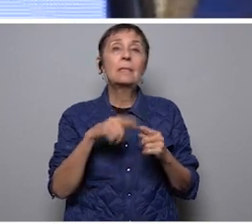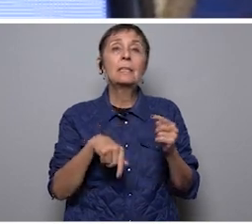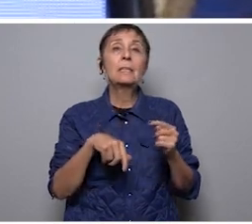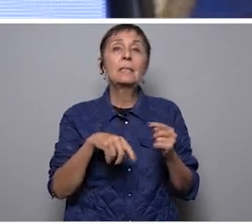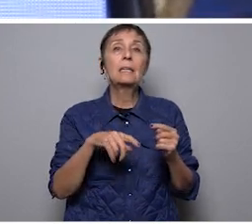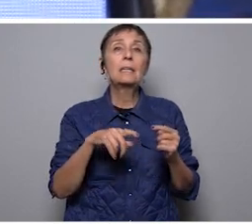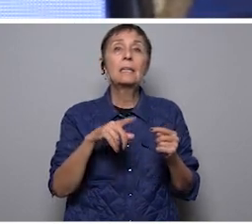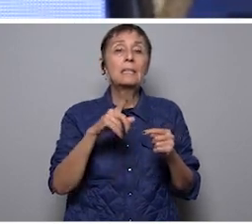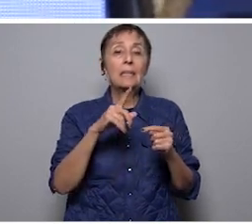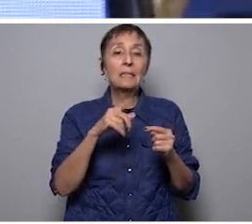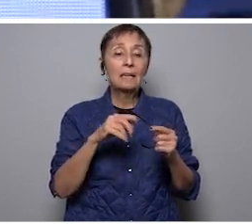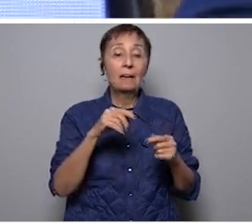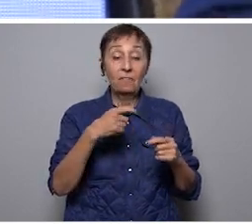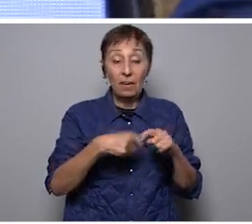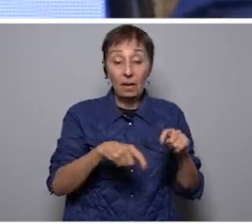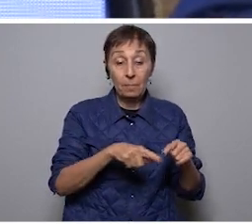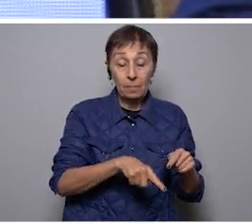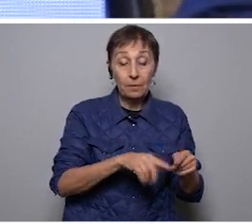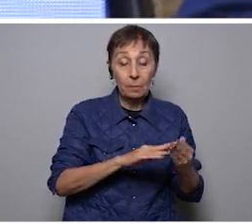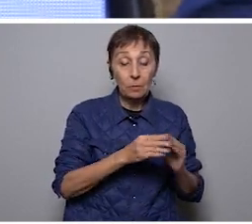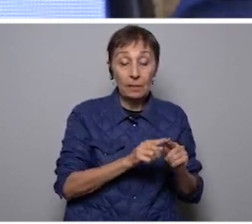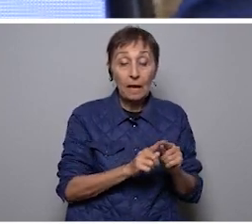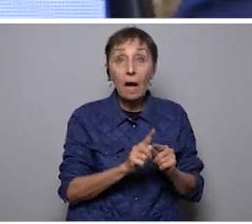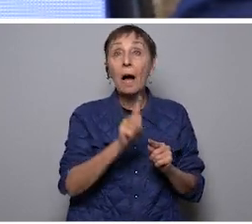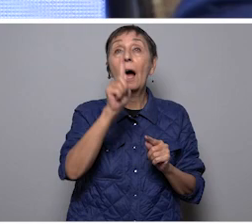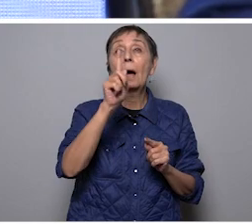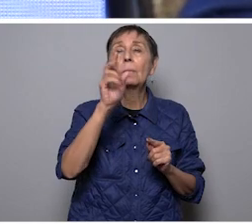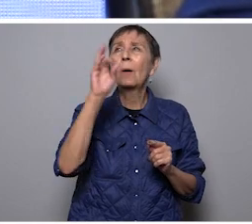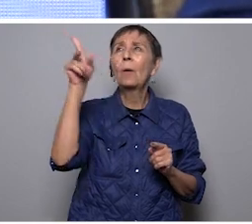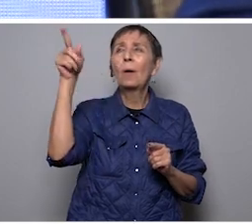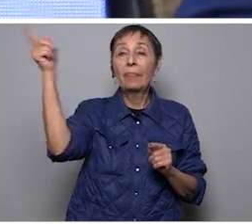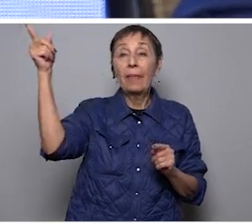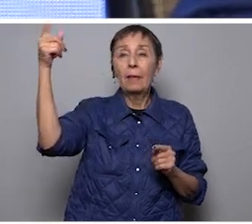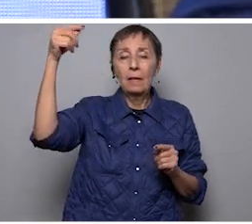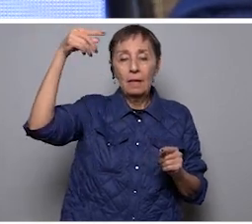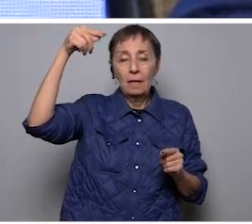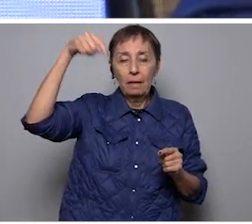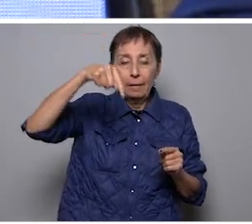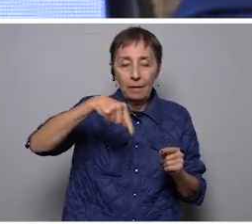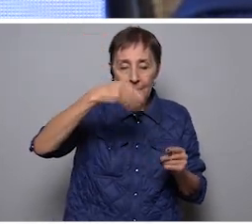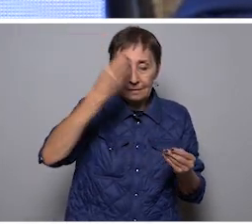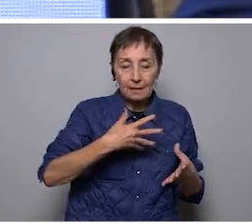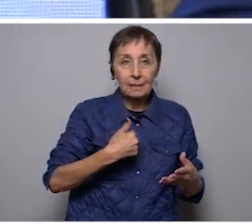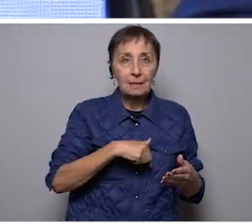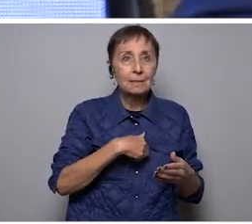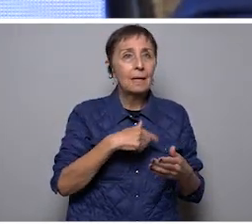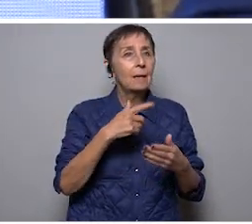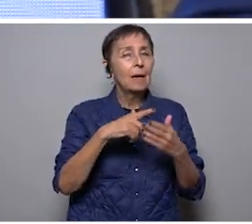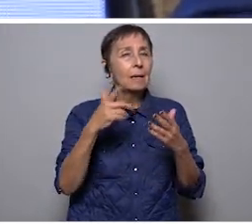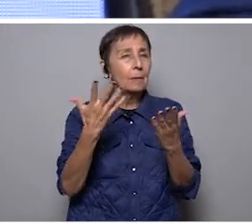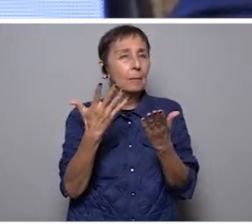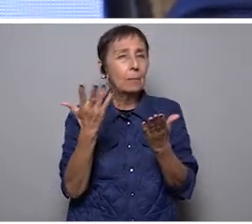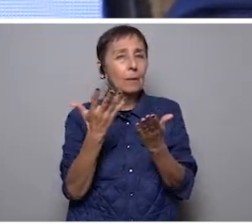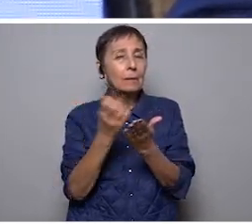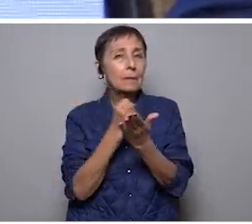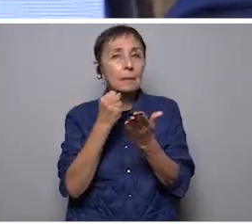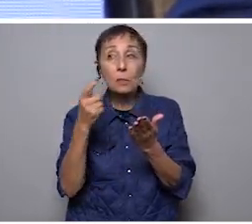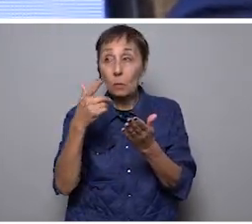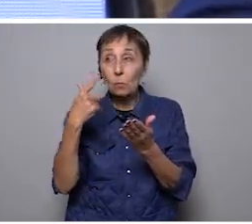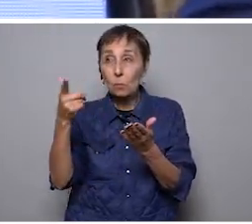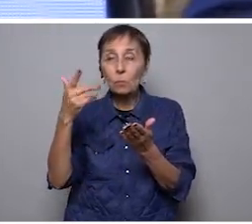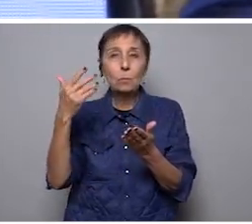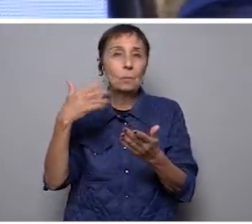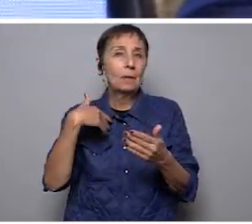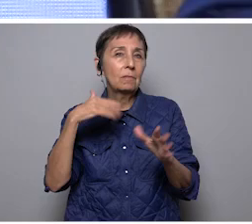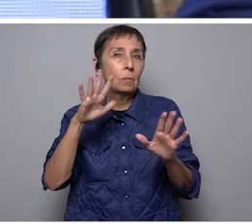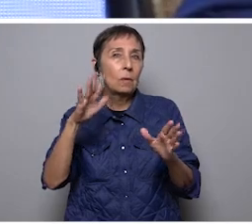punto de contacto Más allá de decirle a a esta bella audiencia que tenemos enfrente Lo que ustedes hacen es maravilloso Pero no lo entendemos porque nosotros